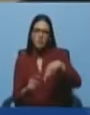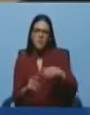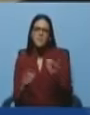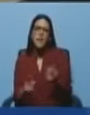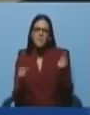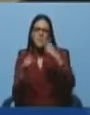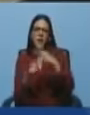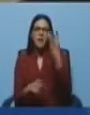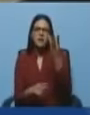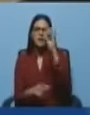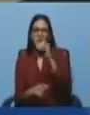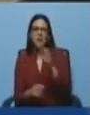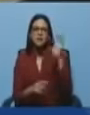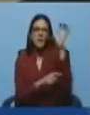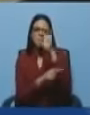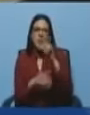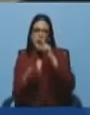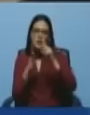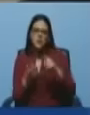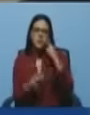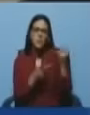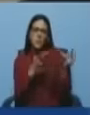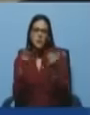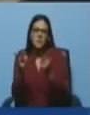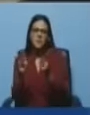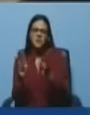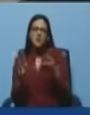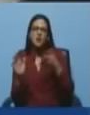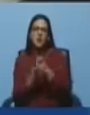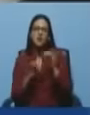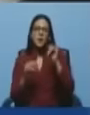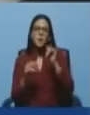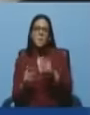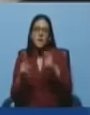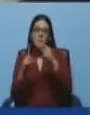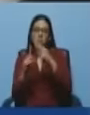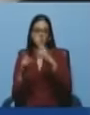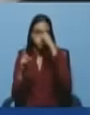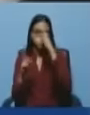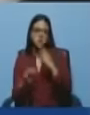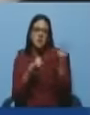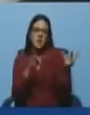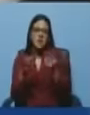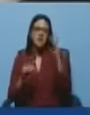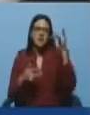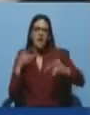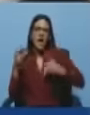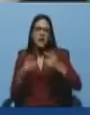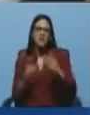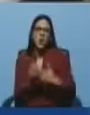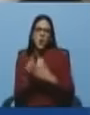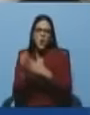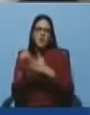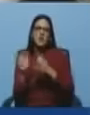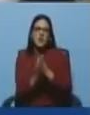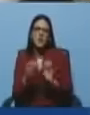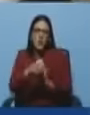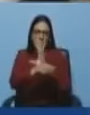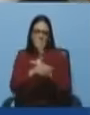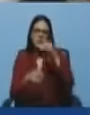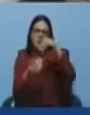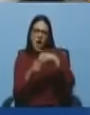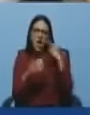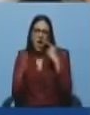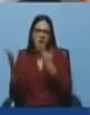más de 30 países por invitación del anfitrión de este gran evento, el líder de la Federación